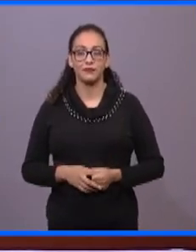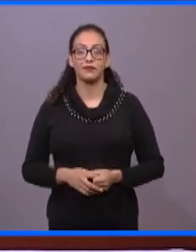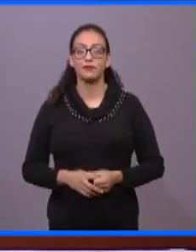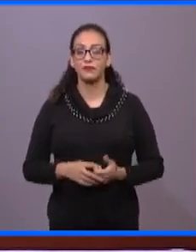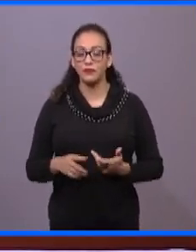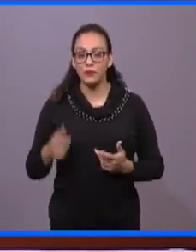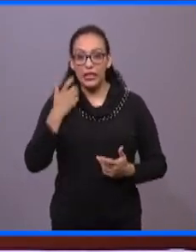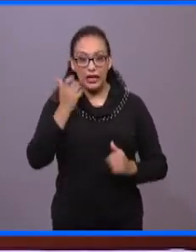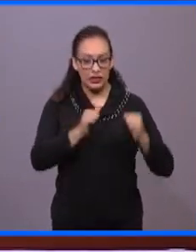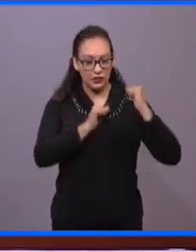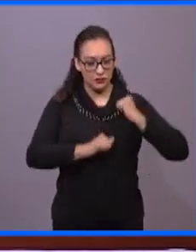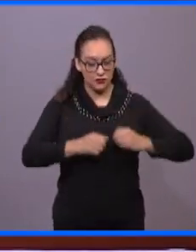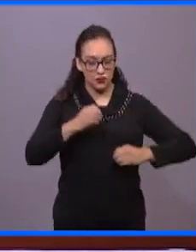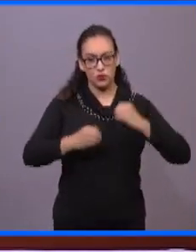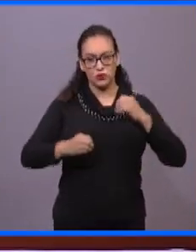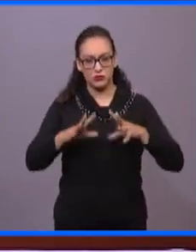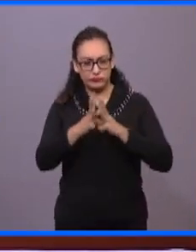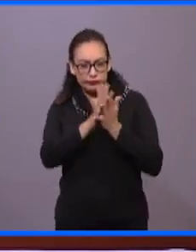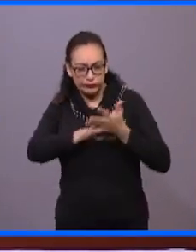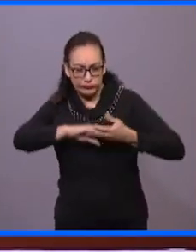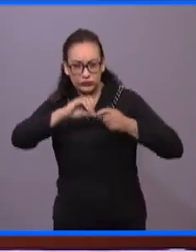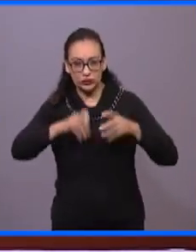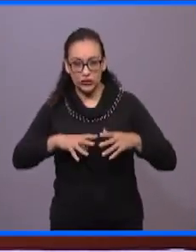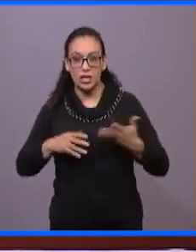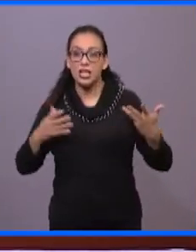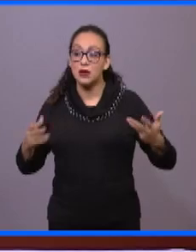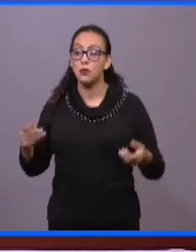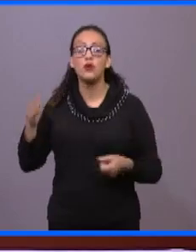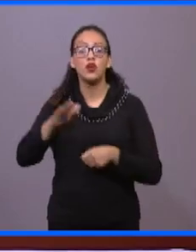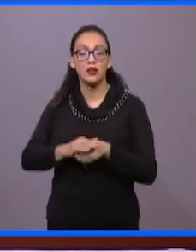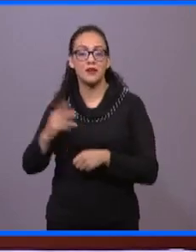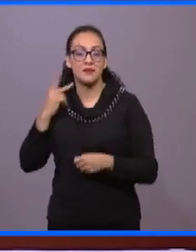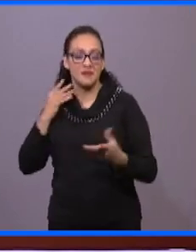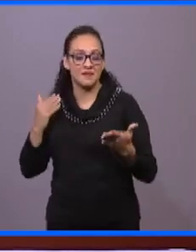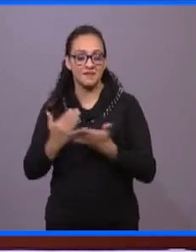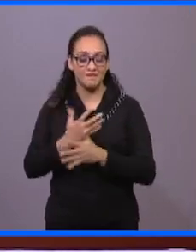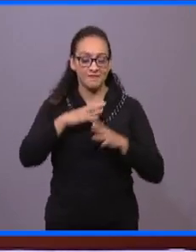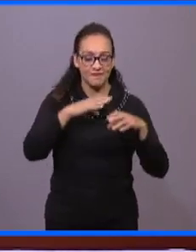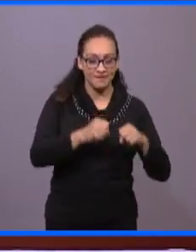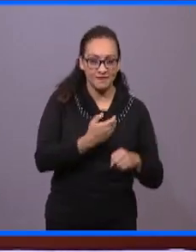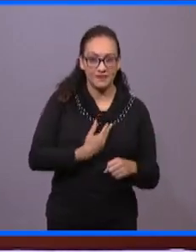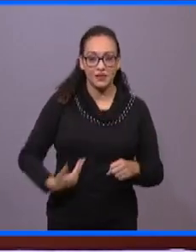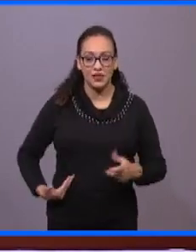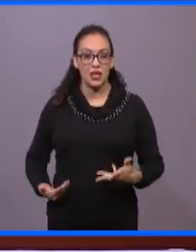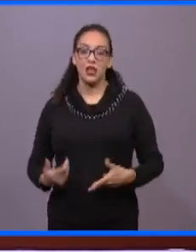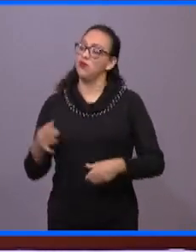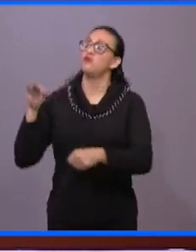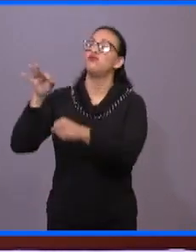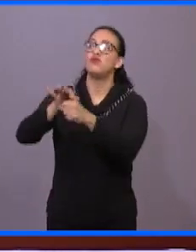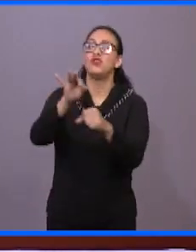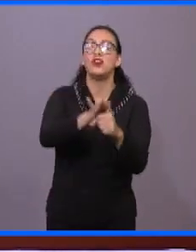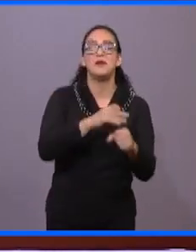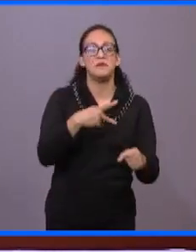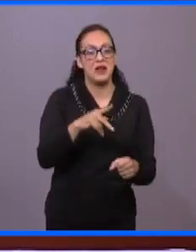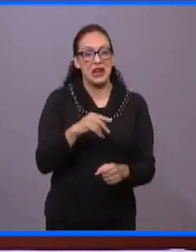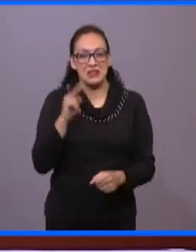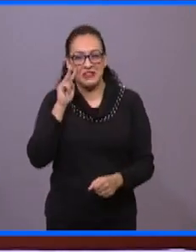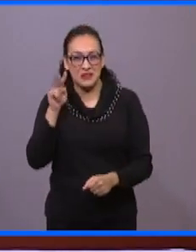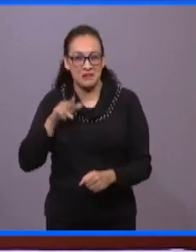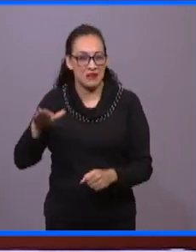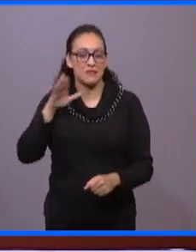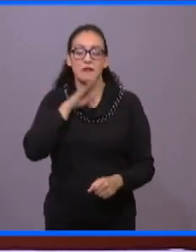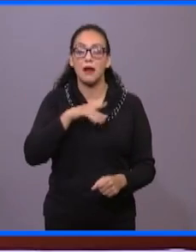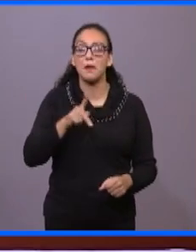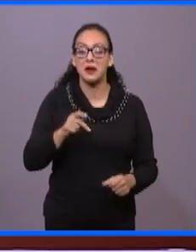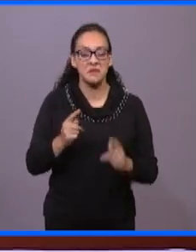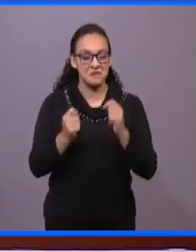poderes judiciales y la próxima llegada de judicaturas renovadas mediante una exigua y fracasada votación popular pueden desgastar